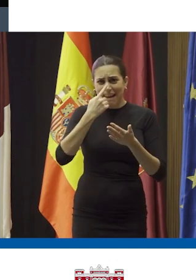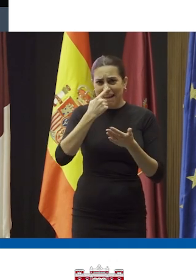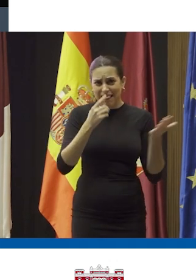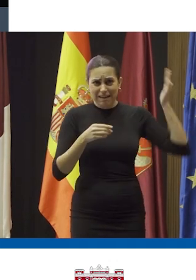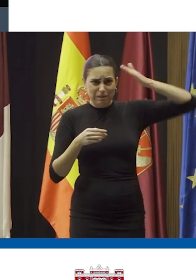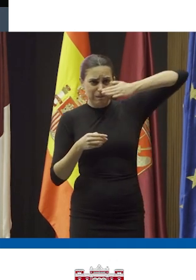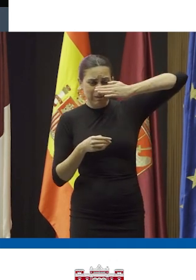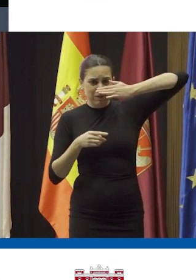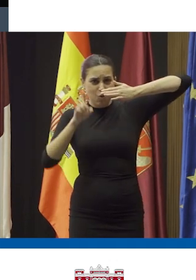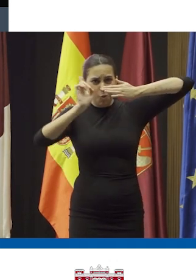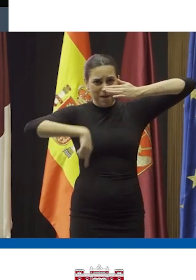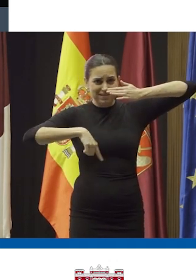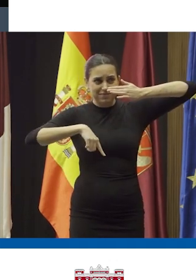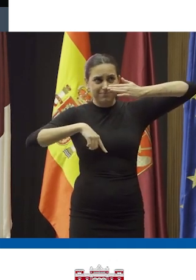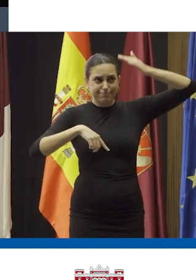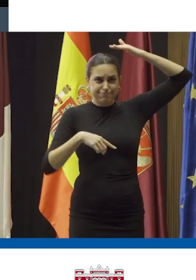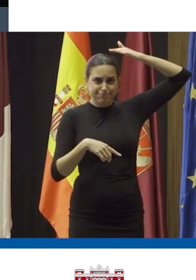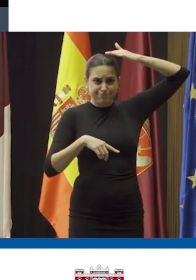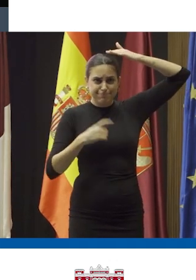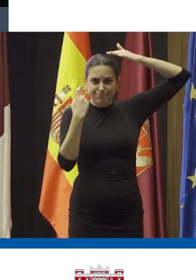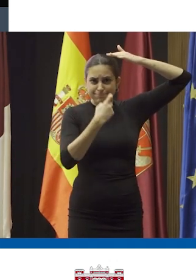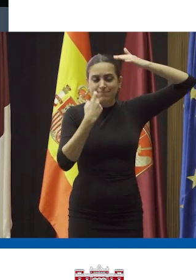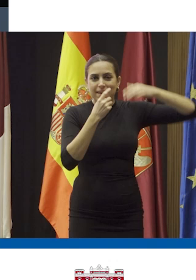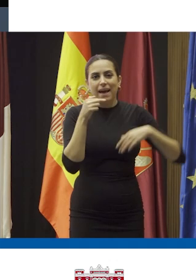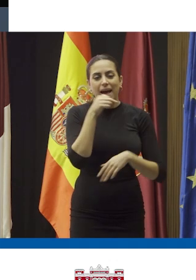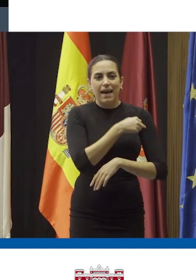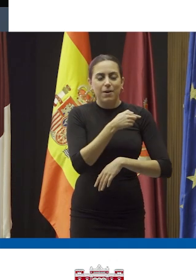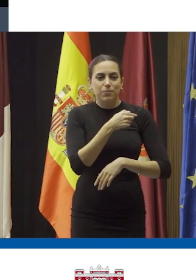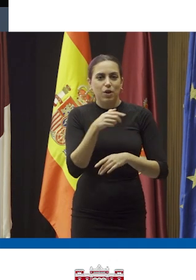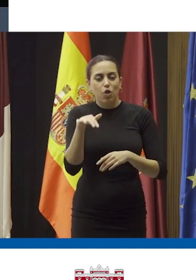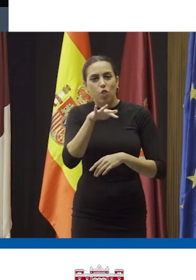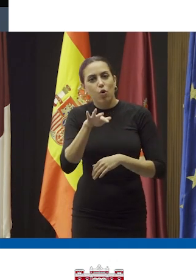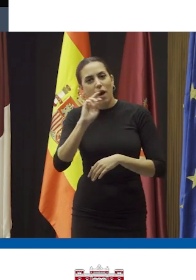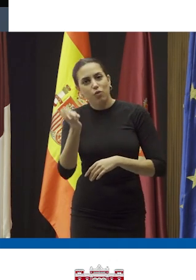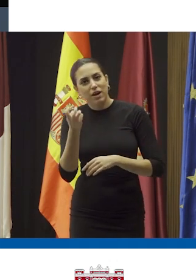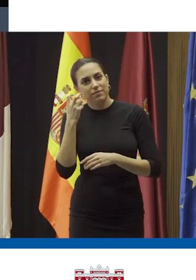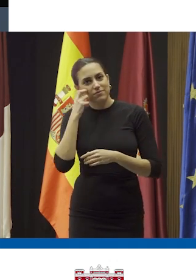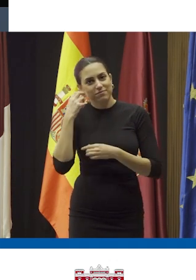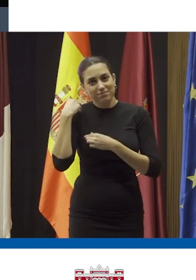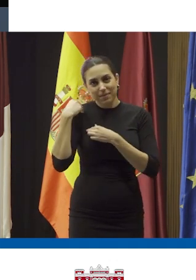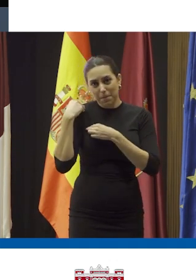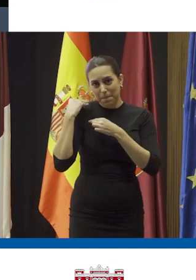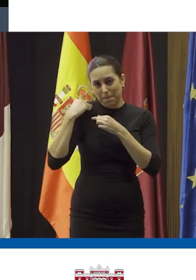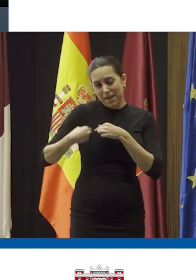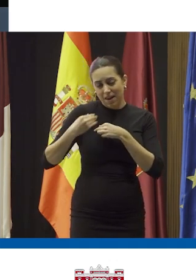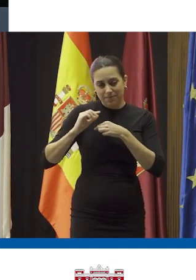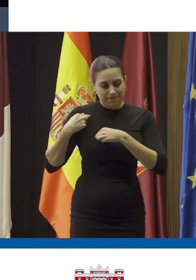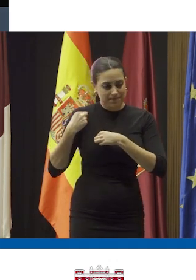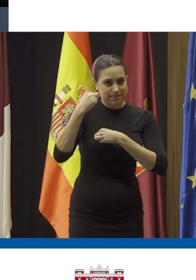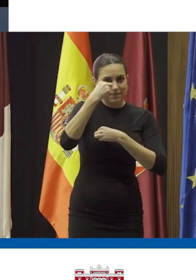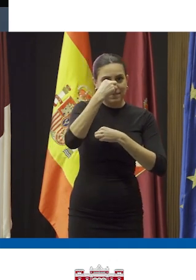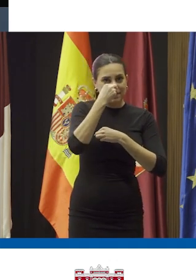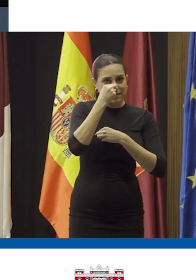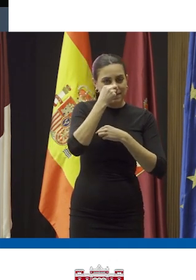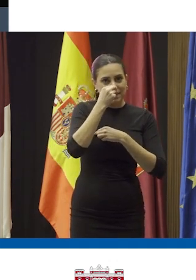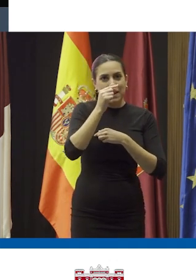en la cabeza del paciente y de ahí se extrae un injerto que se coloca en lugar de la nariz que falta. Esto